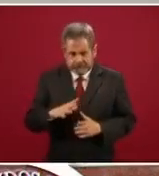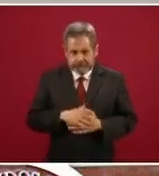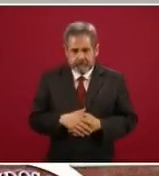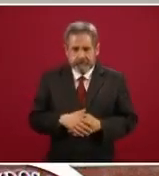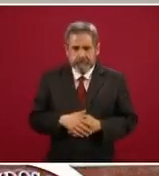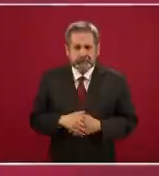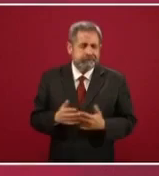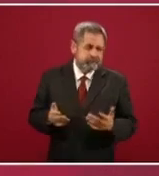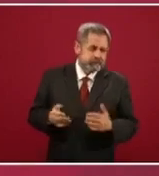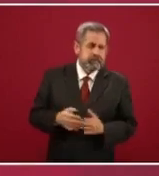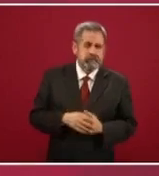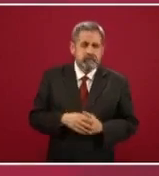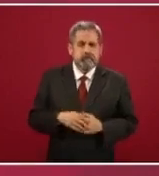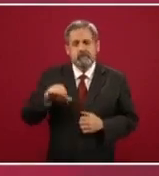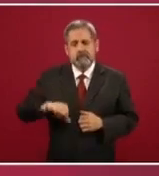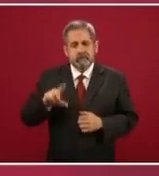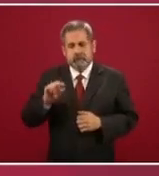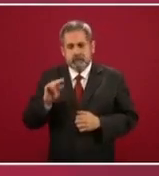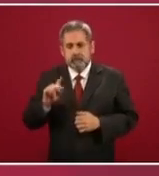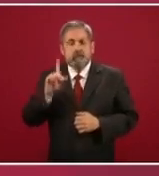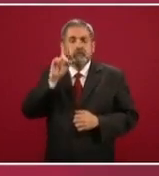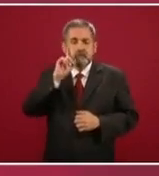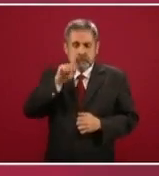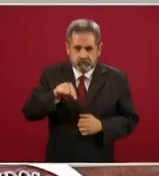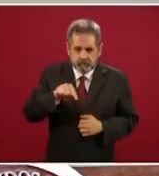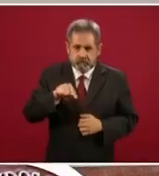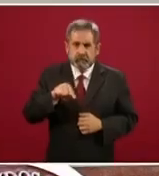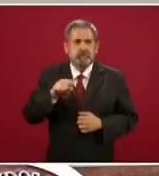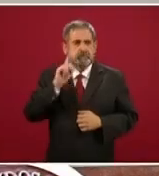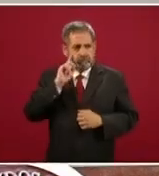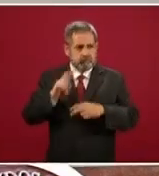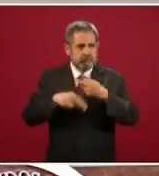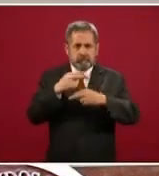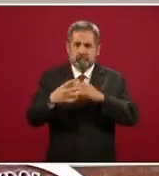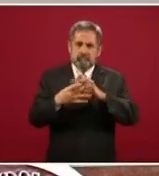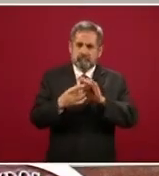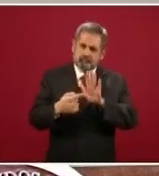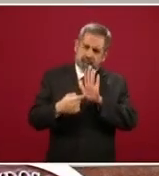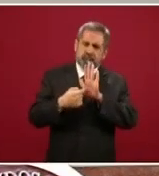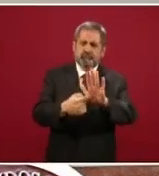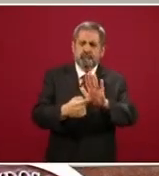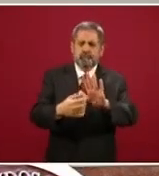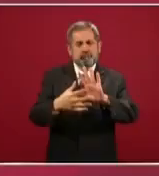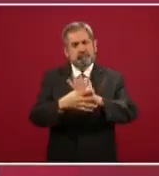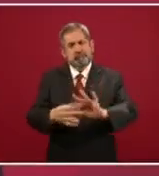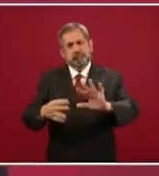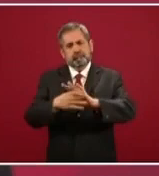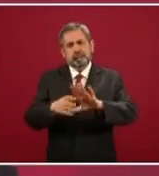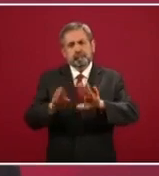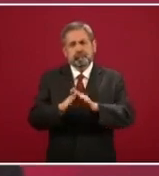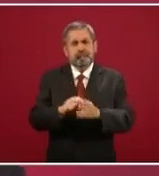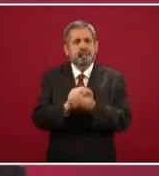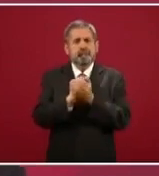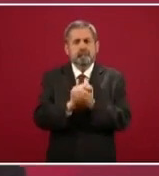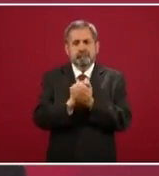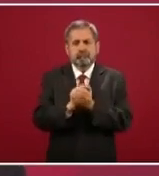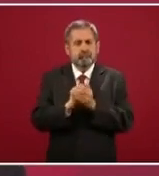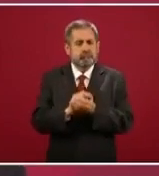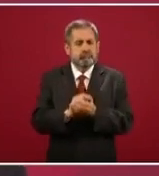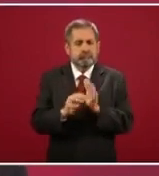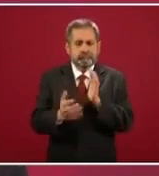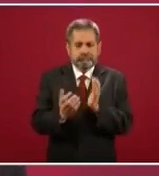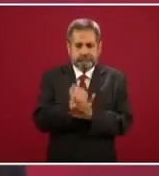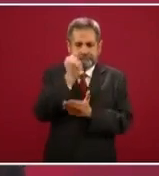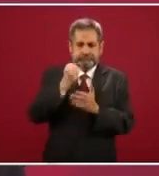no quisimos hacerlo hoy, mañana vamos a hablar de la rifa del avión.